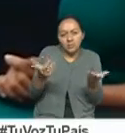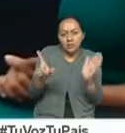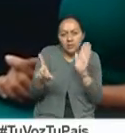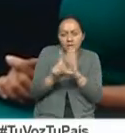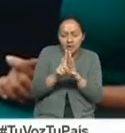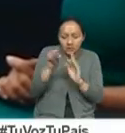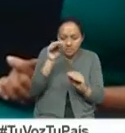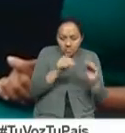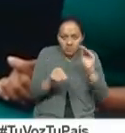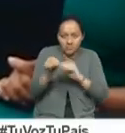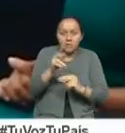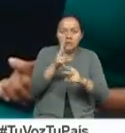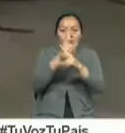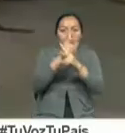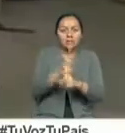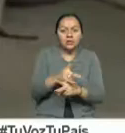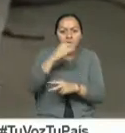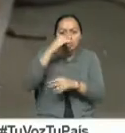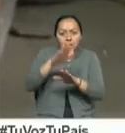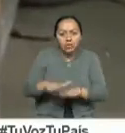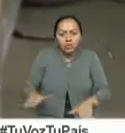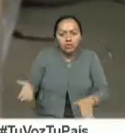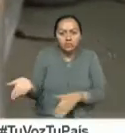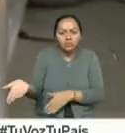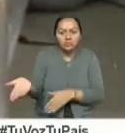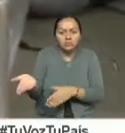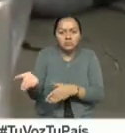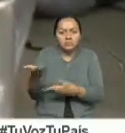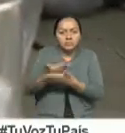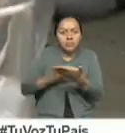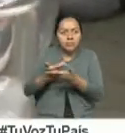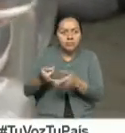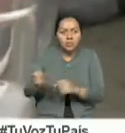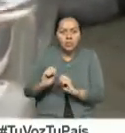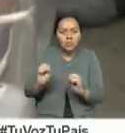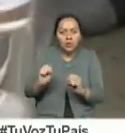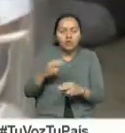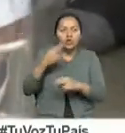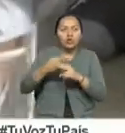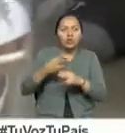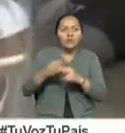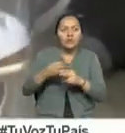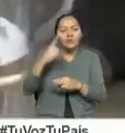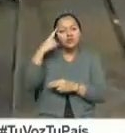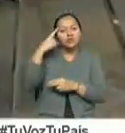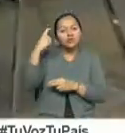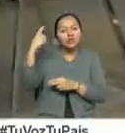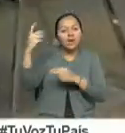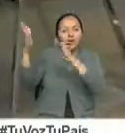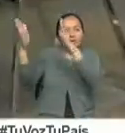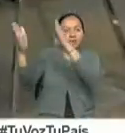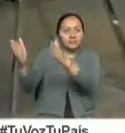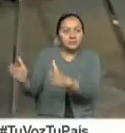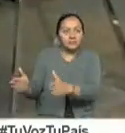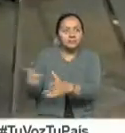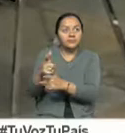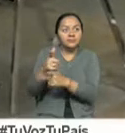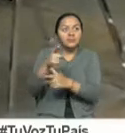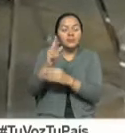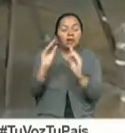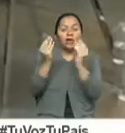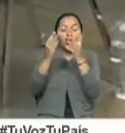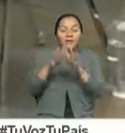que ampare a los 800.000 niños y jóvenes indocumentados, conocidos como los Dreamers o soñadores. El futuro de estos